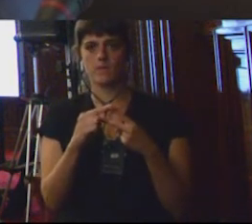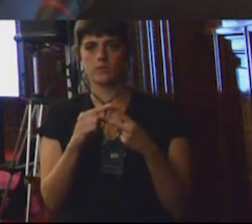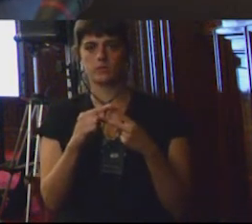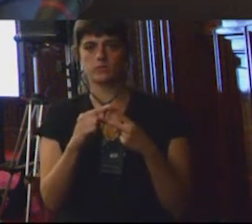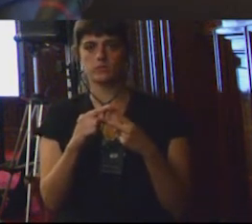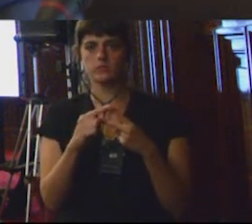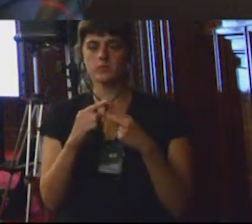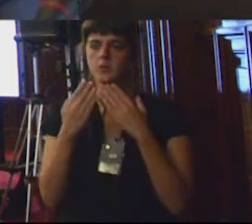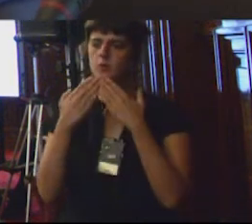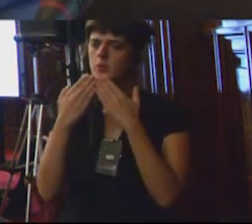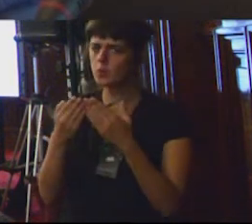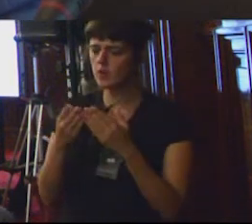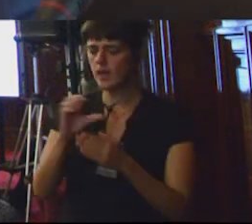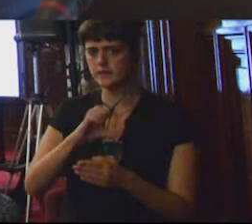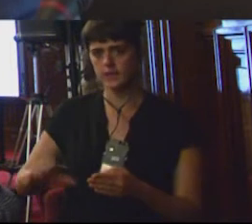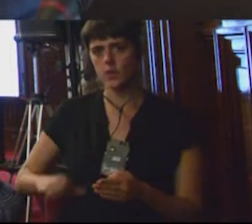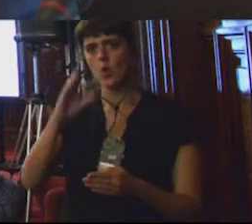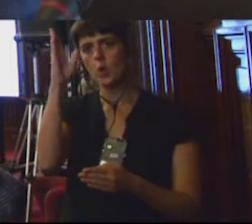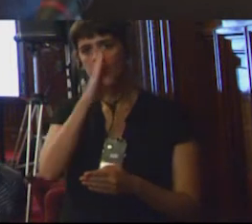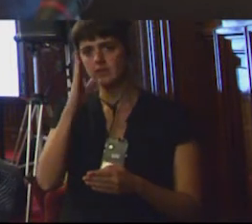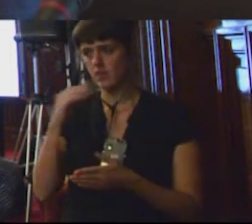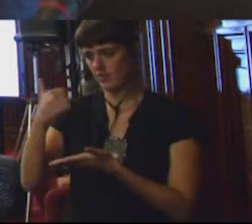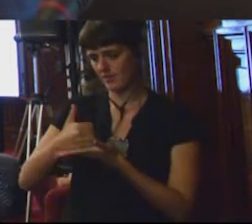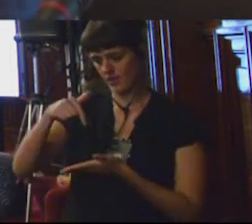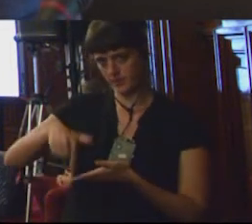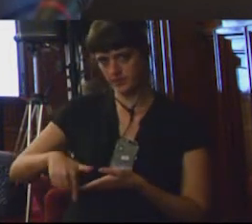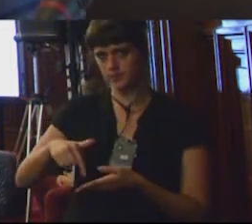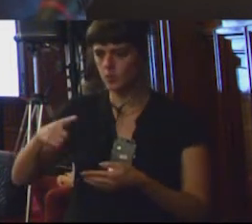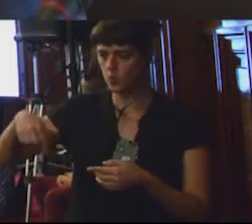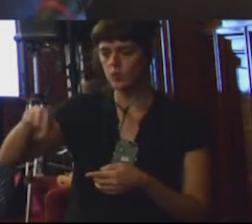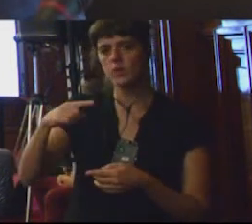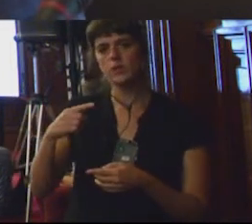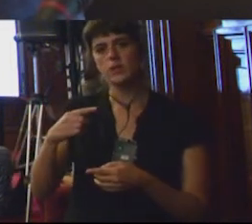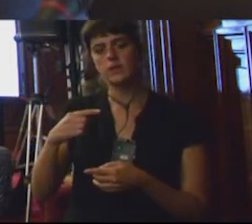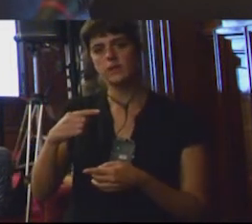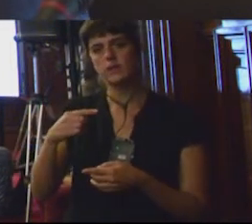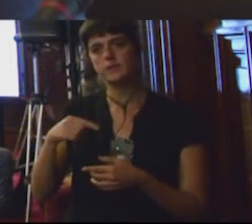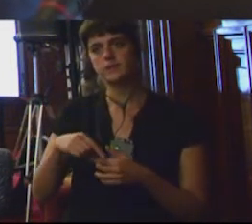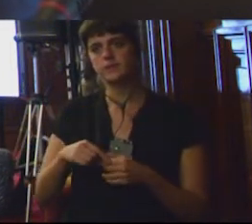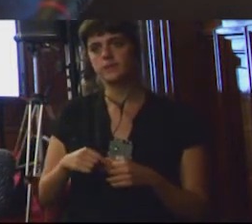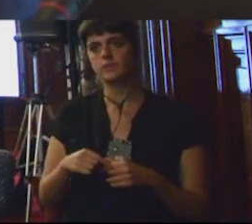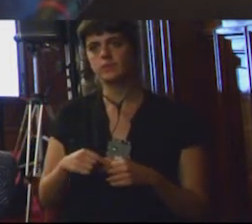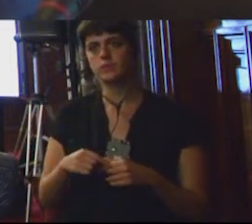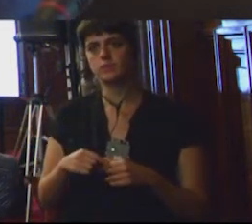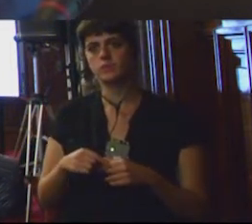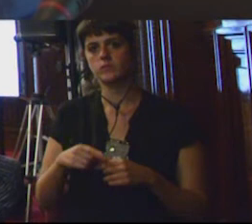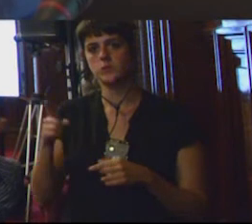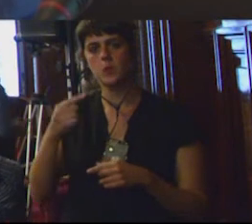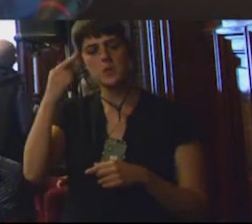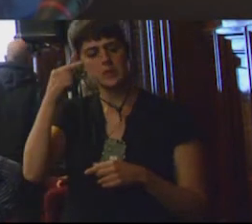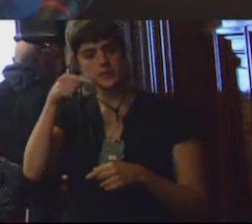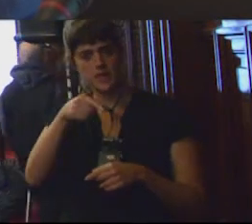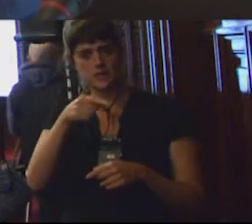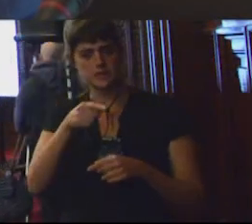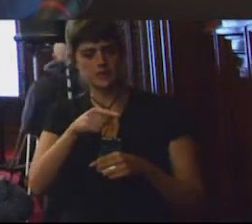el Estado brasileño representado aquí entiende que esa, portaria, esa resolución cumple con